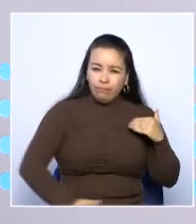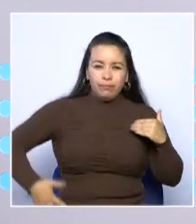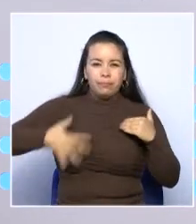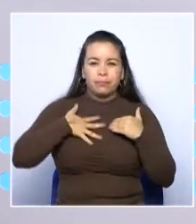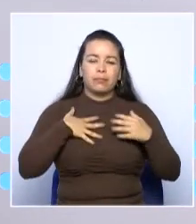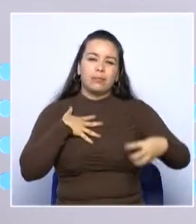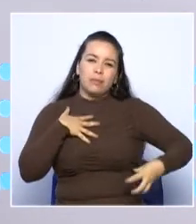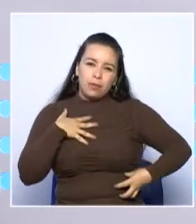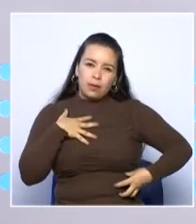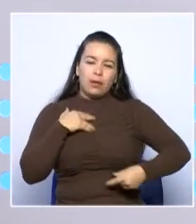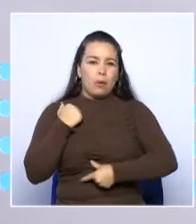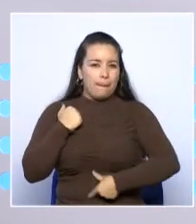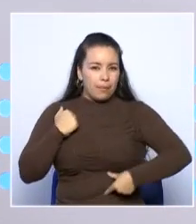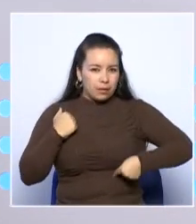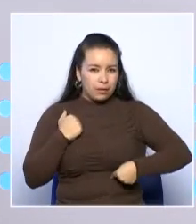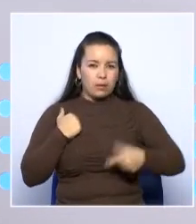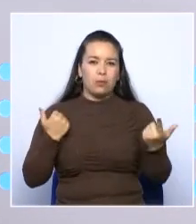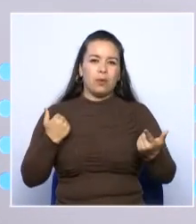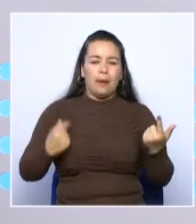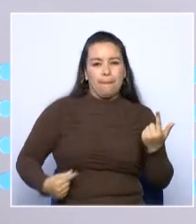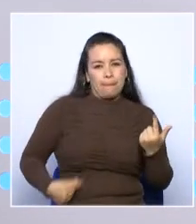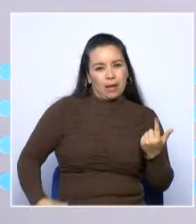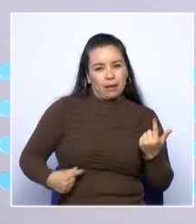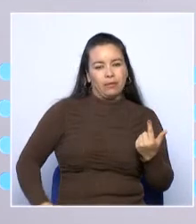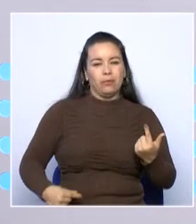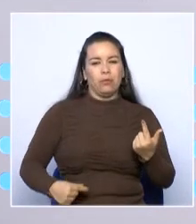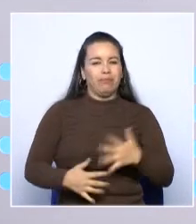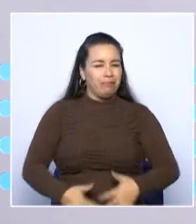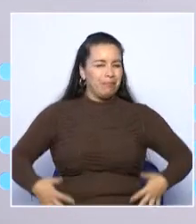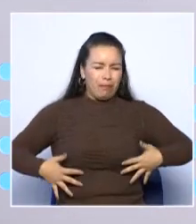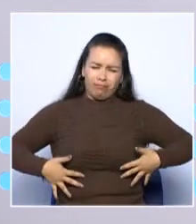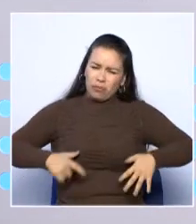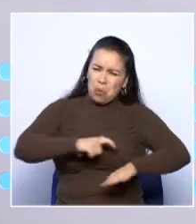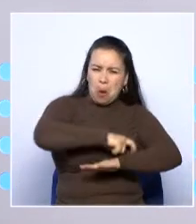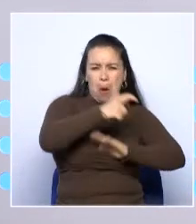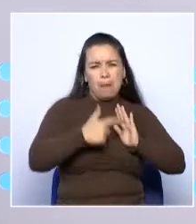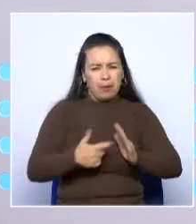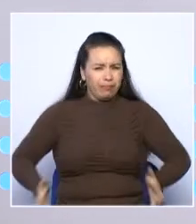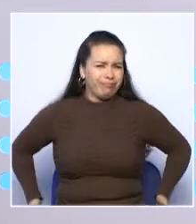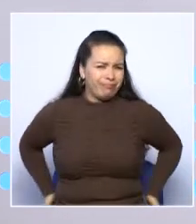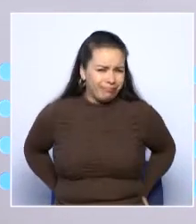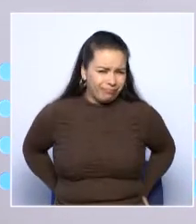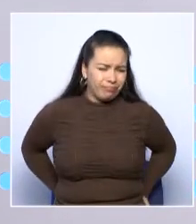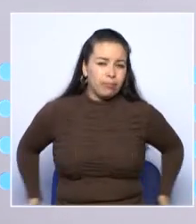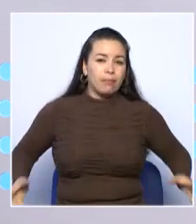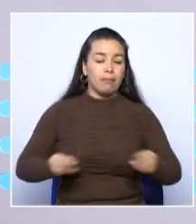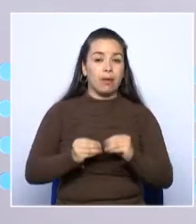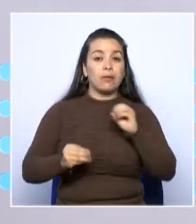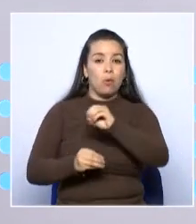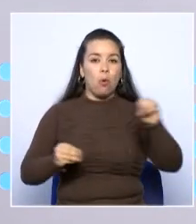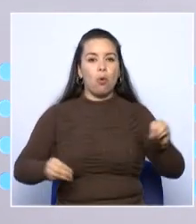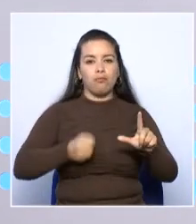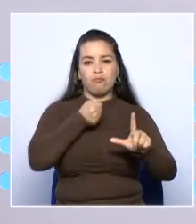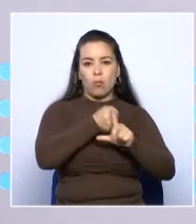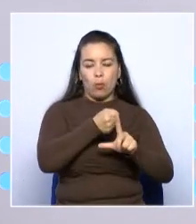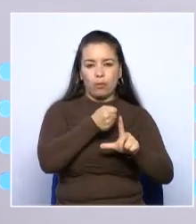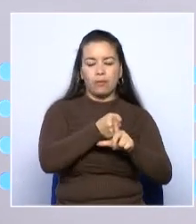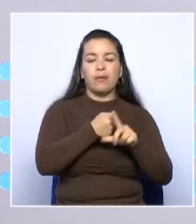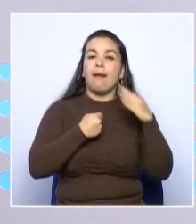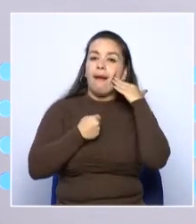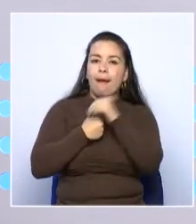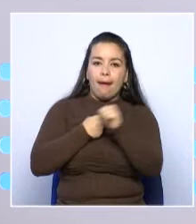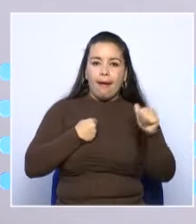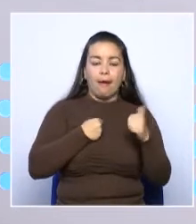hígado, vesícula, vaso, páncreas, riñones, y en el hombre entonces próstata, en la mujer